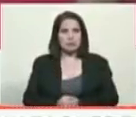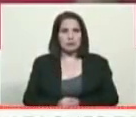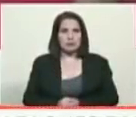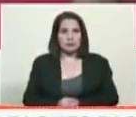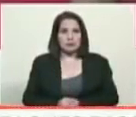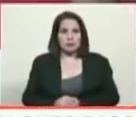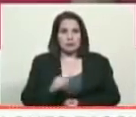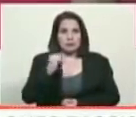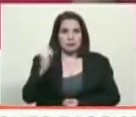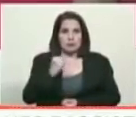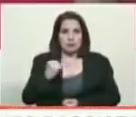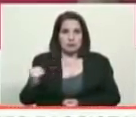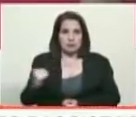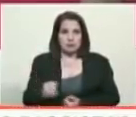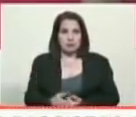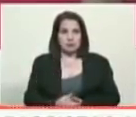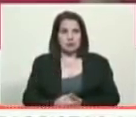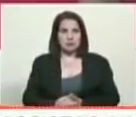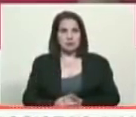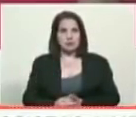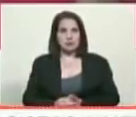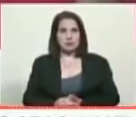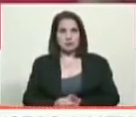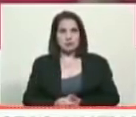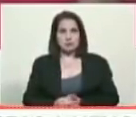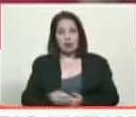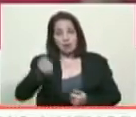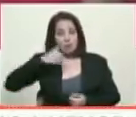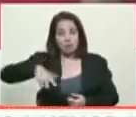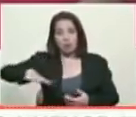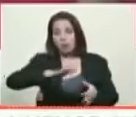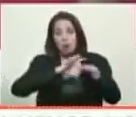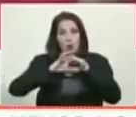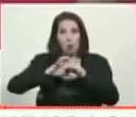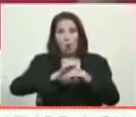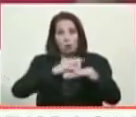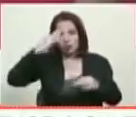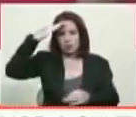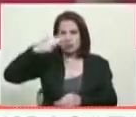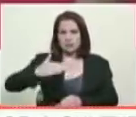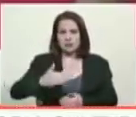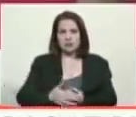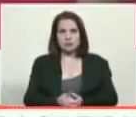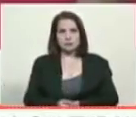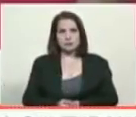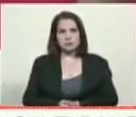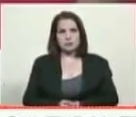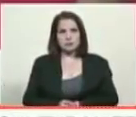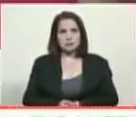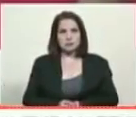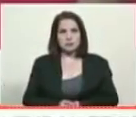Que el Zulia se ha mantenido en paz y el pueblo debe estar junto a nuestra Fuerza Armada, unidos.